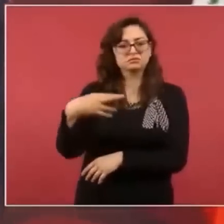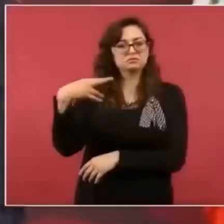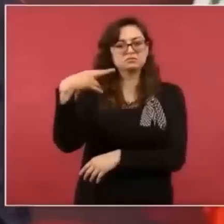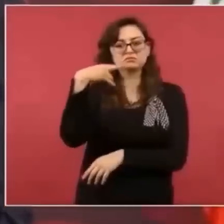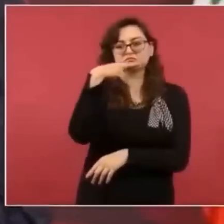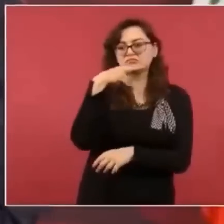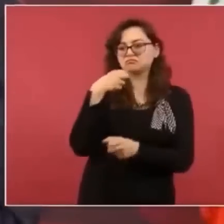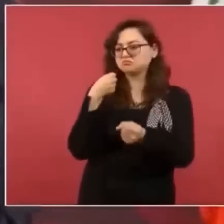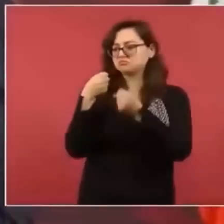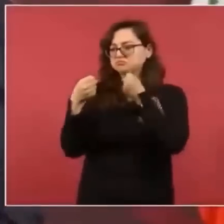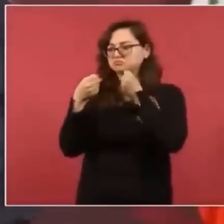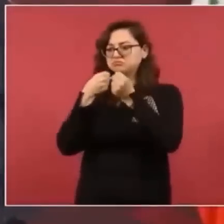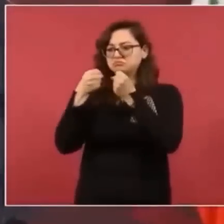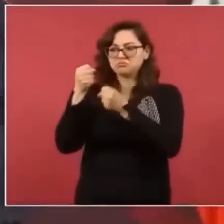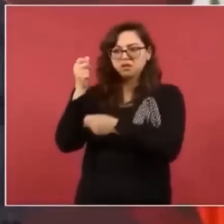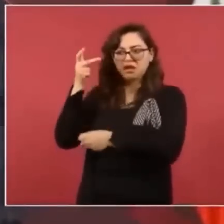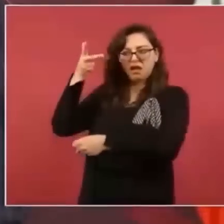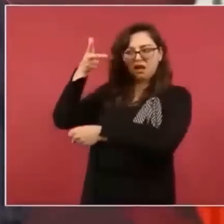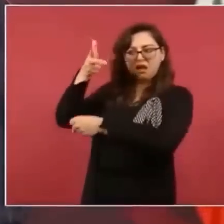vulneran